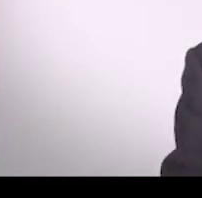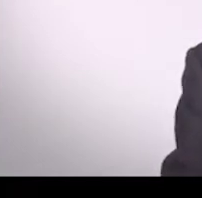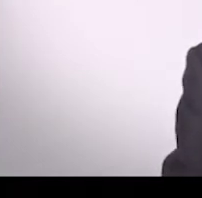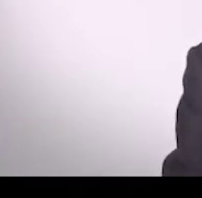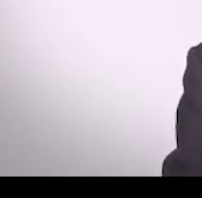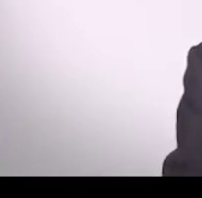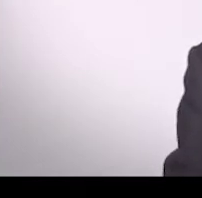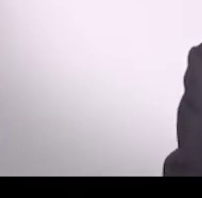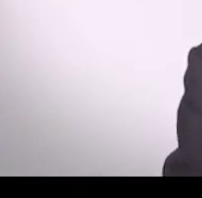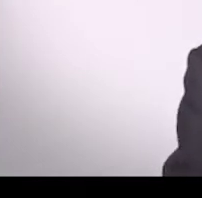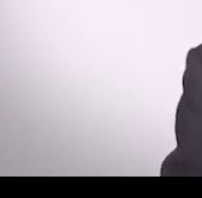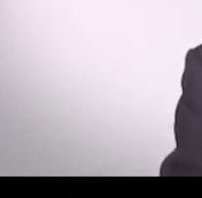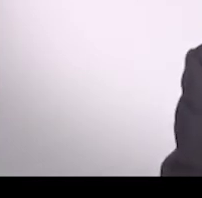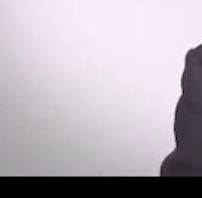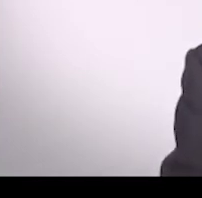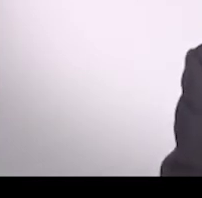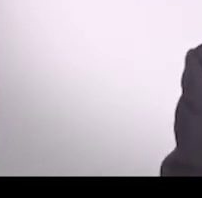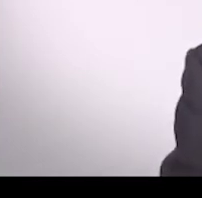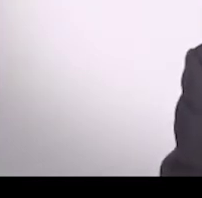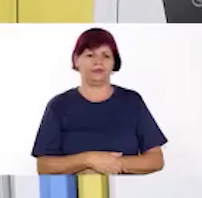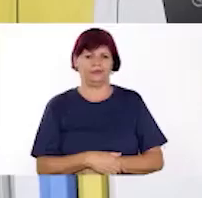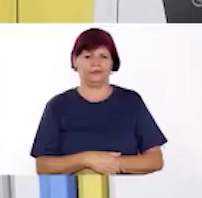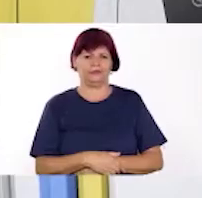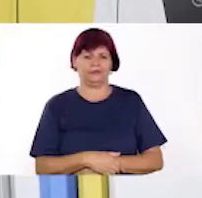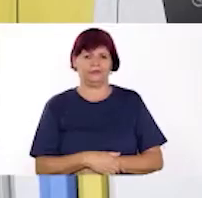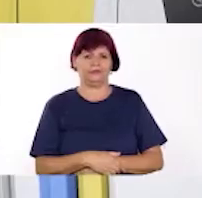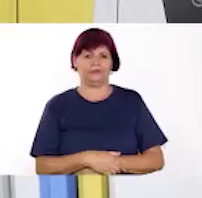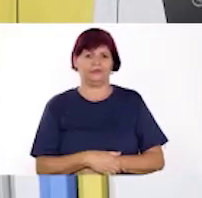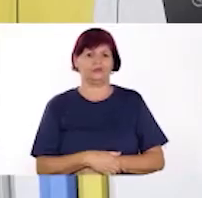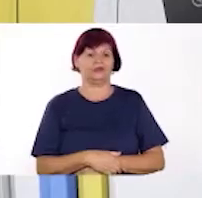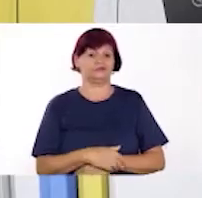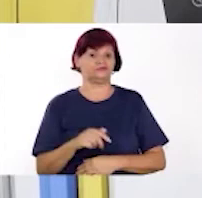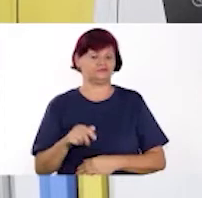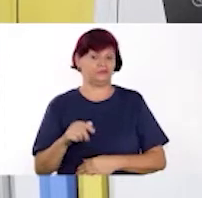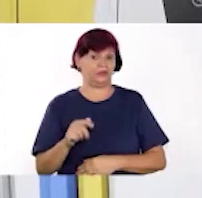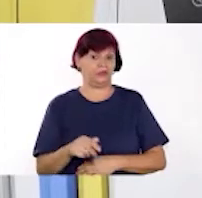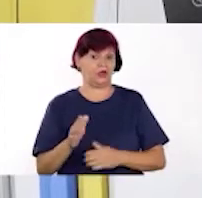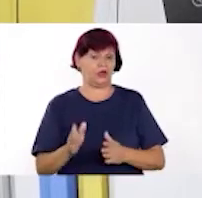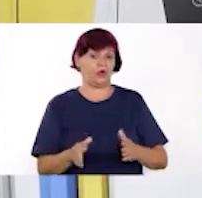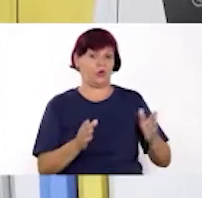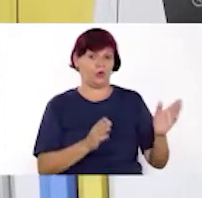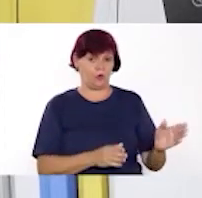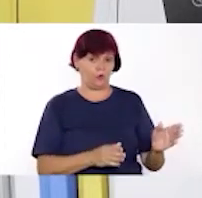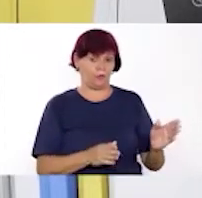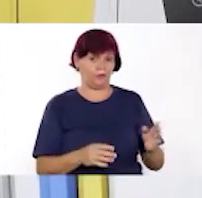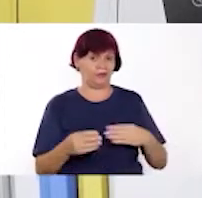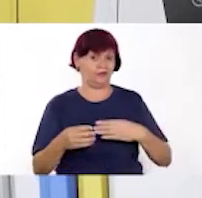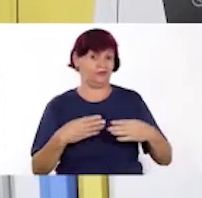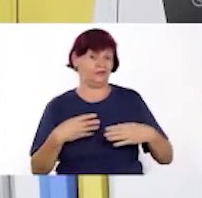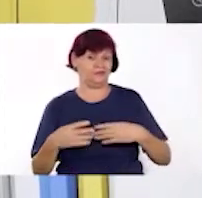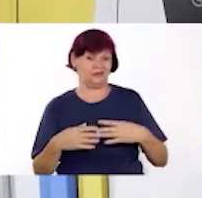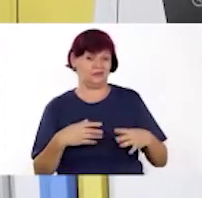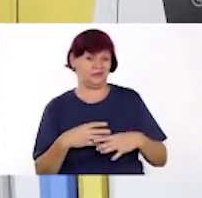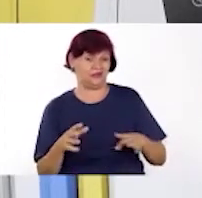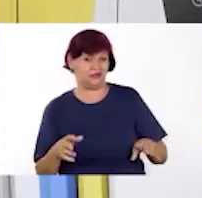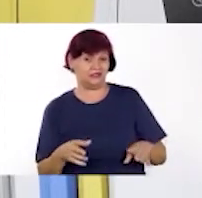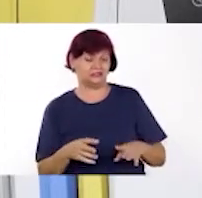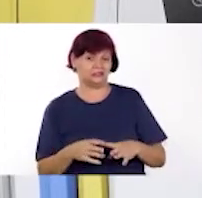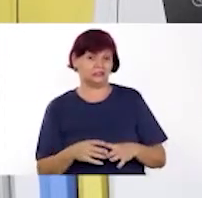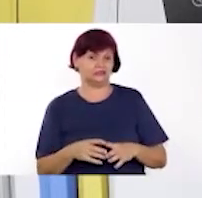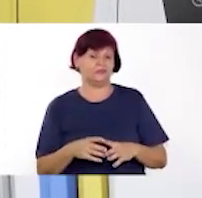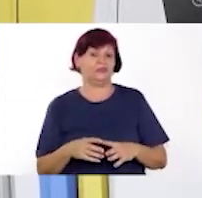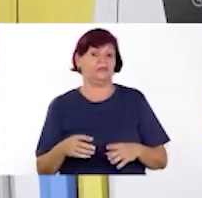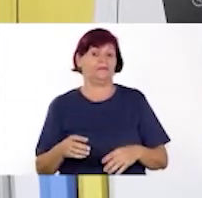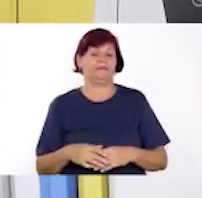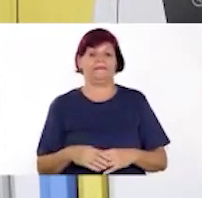militarizar y fortificar. Y recientemente, como parte de la estrategia panamericanista y en